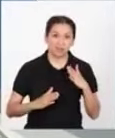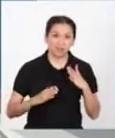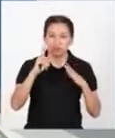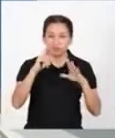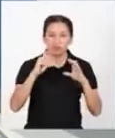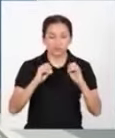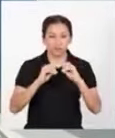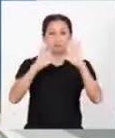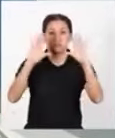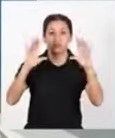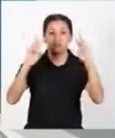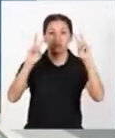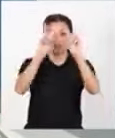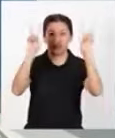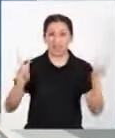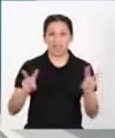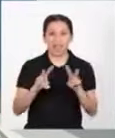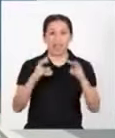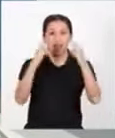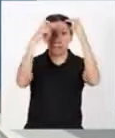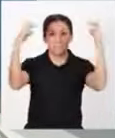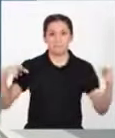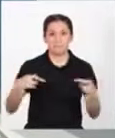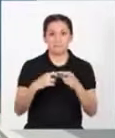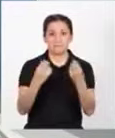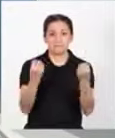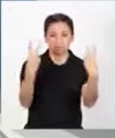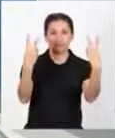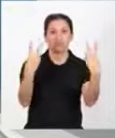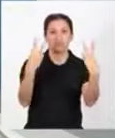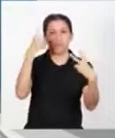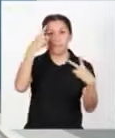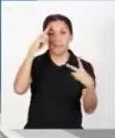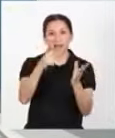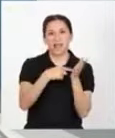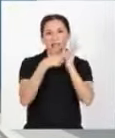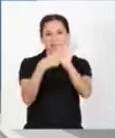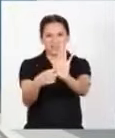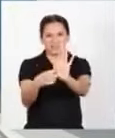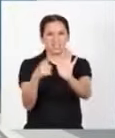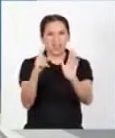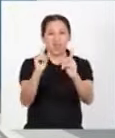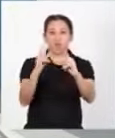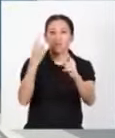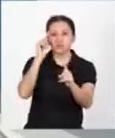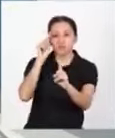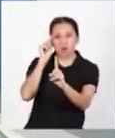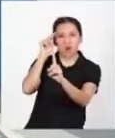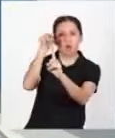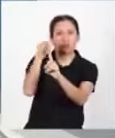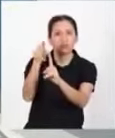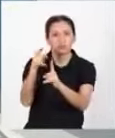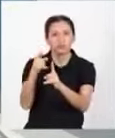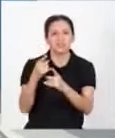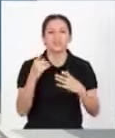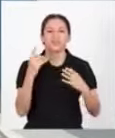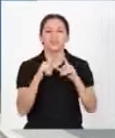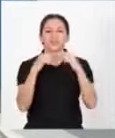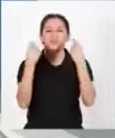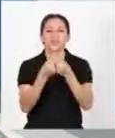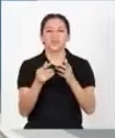Entonces, Macabot, activa tu pizarra virtual para presentar el desafío al equipo